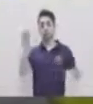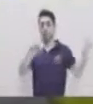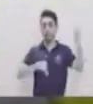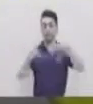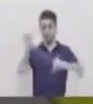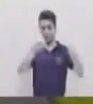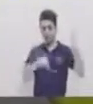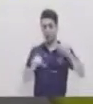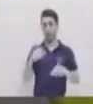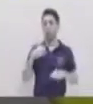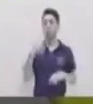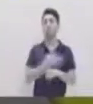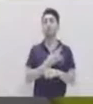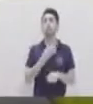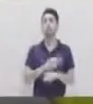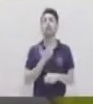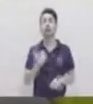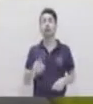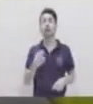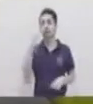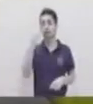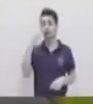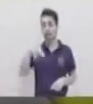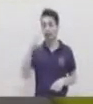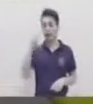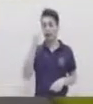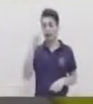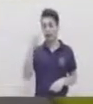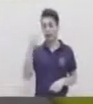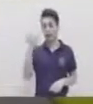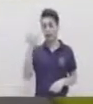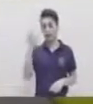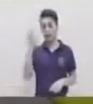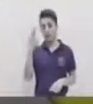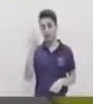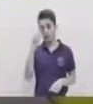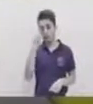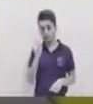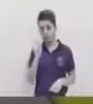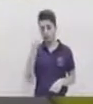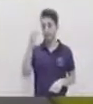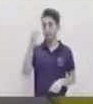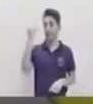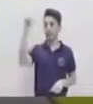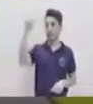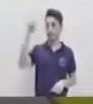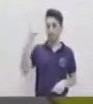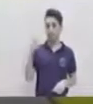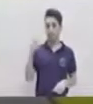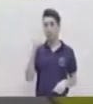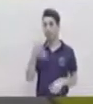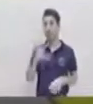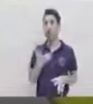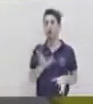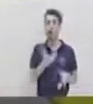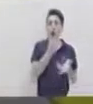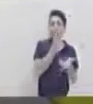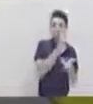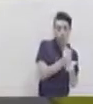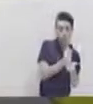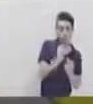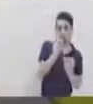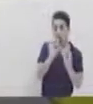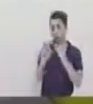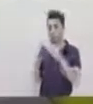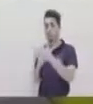utilizar la estructura de lo que son los indicadores para determinar si una reacción es química ácida o química básica.